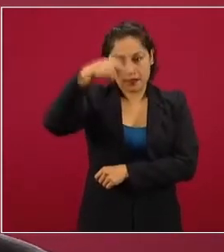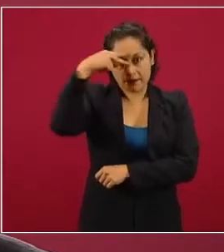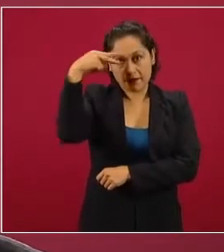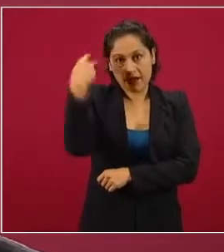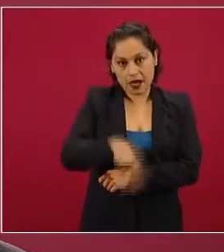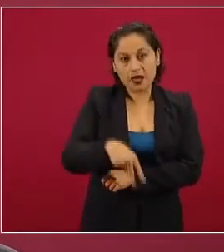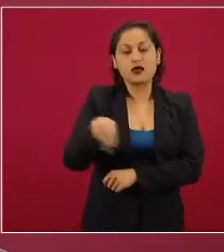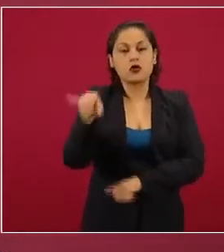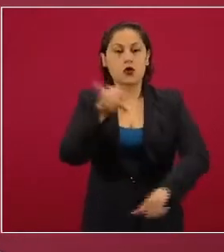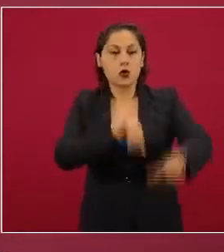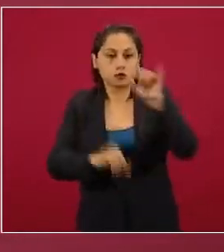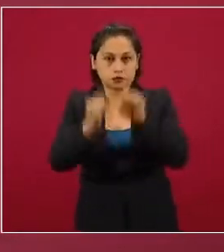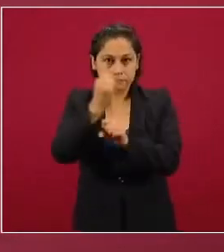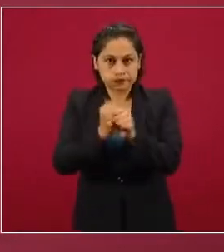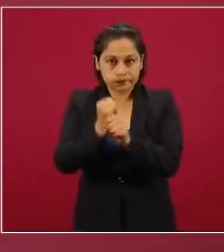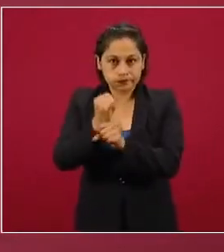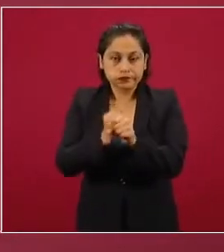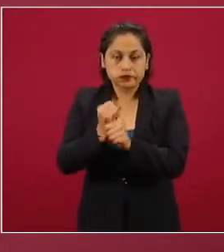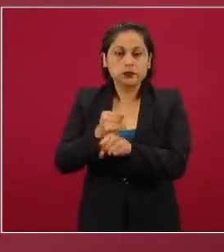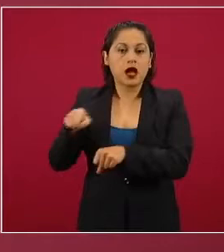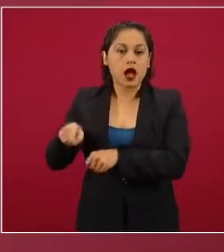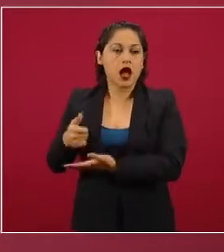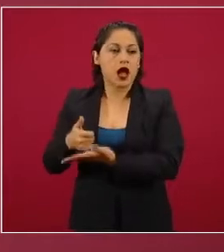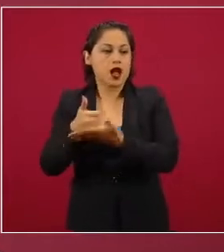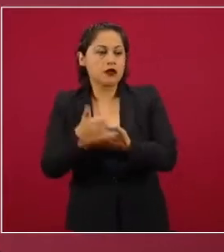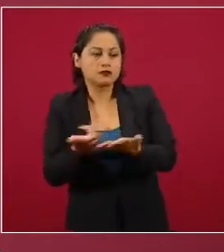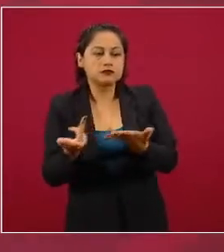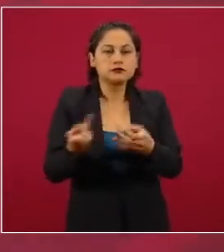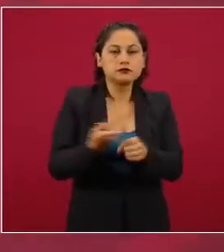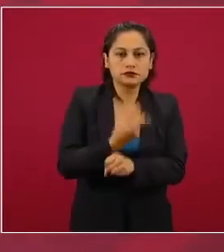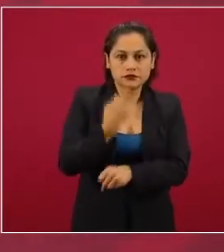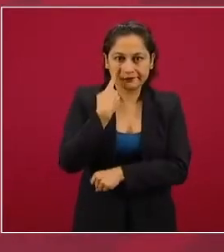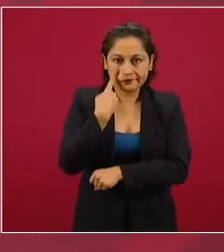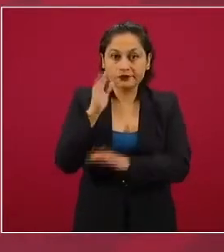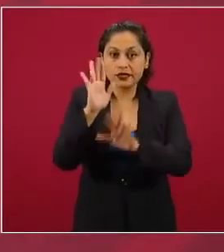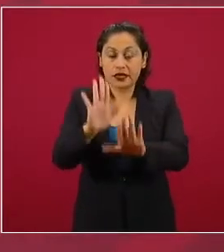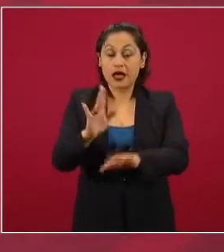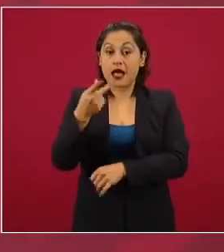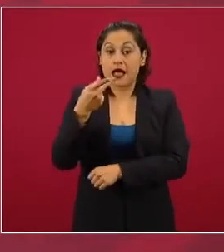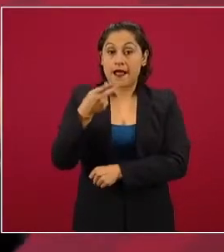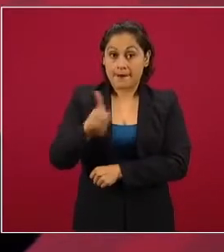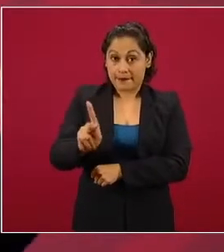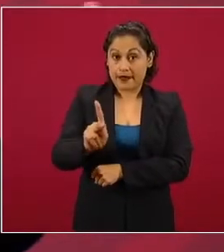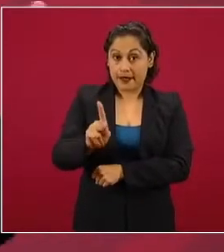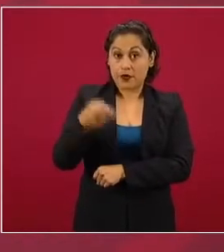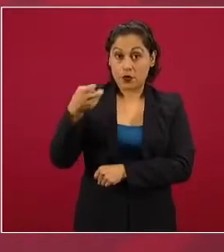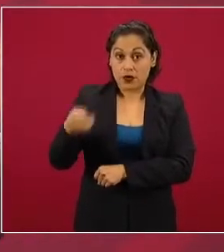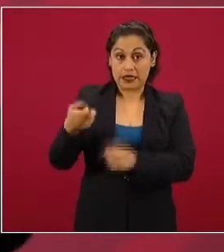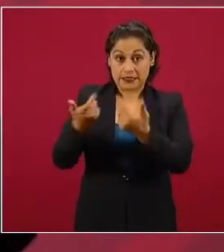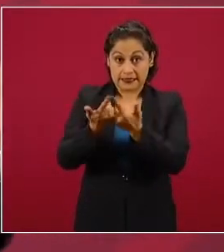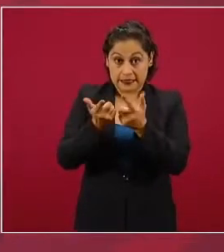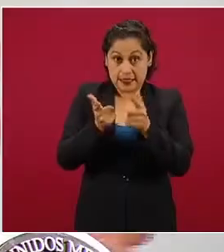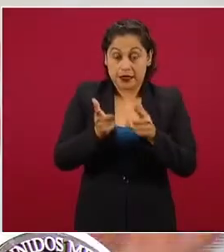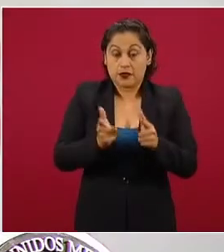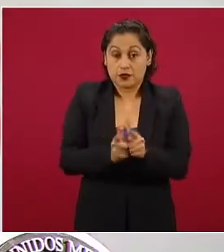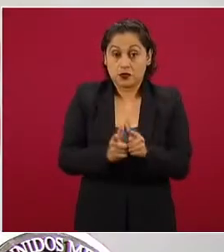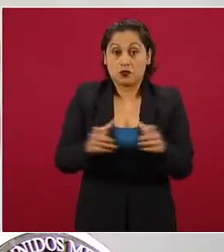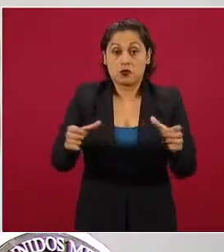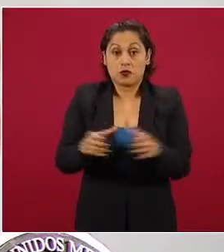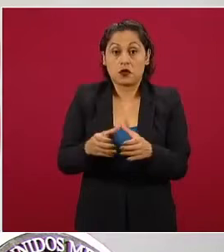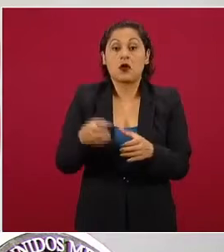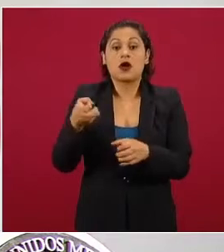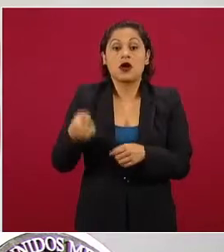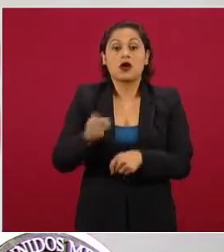manera expedita, pero sólida científicamente, hay un grupo que ha coordinado los